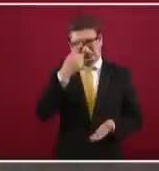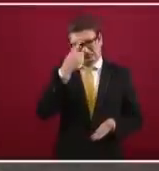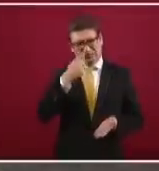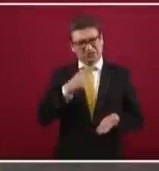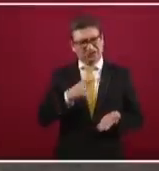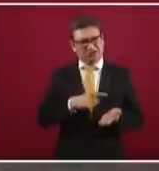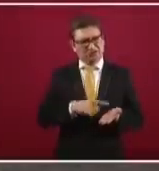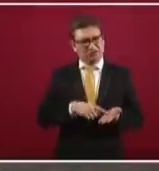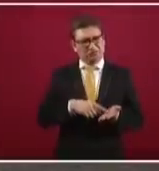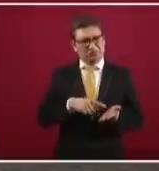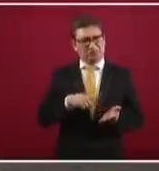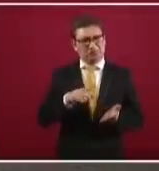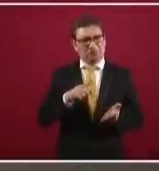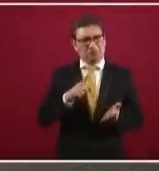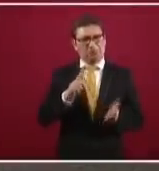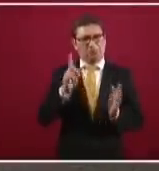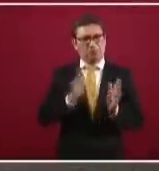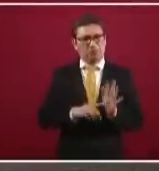1902,